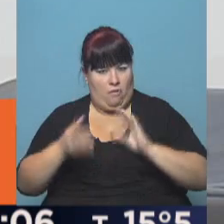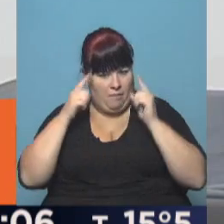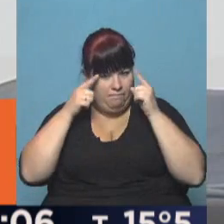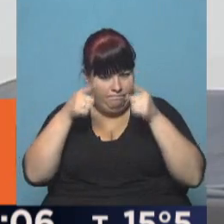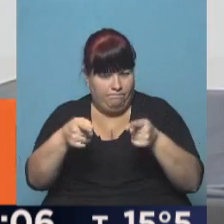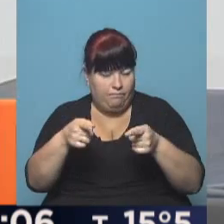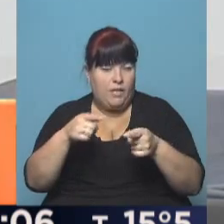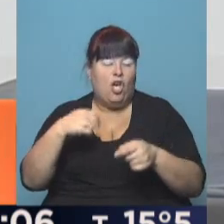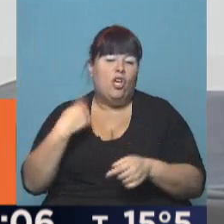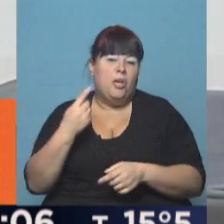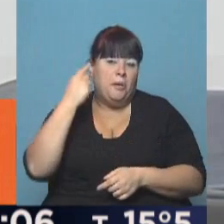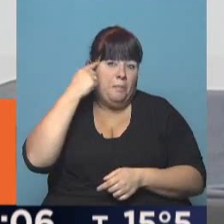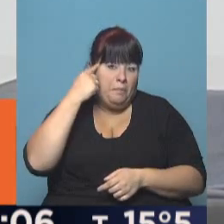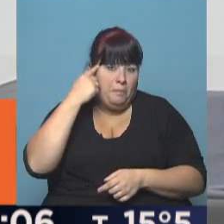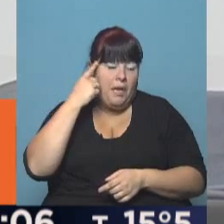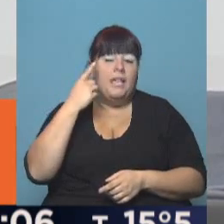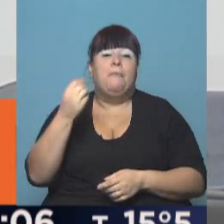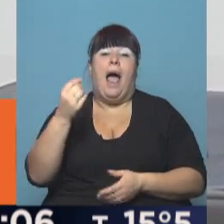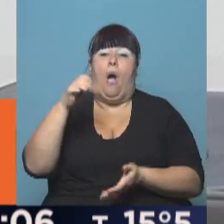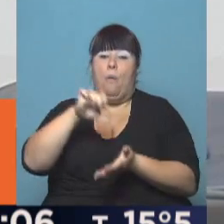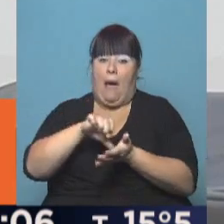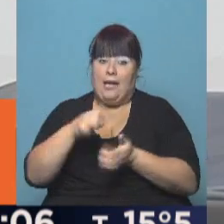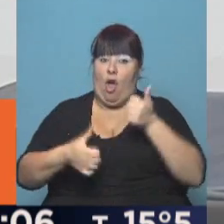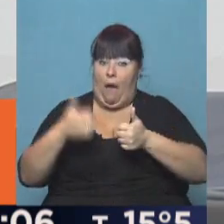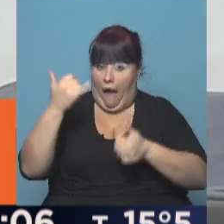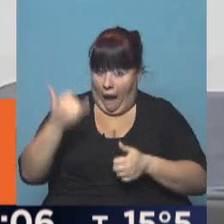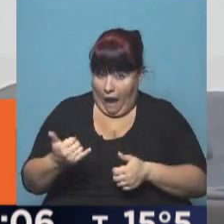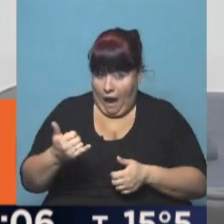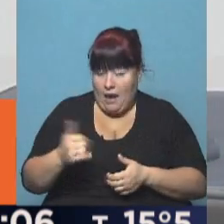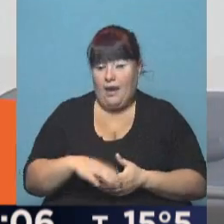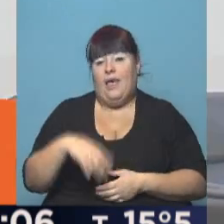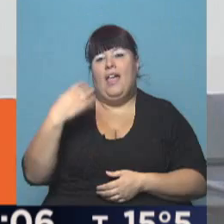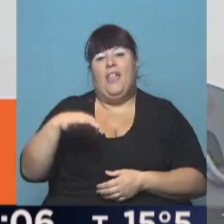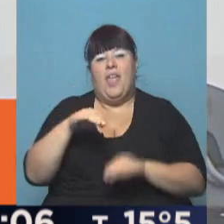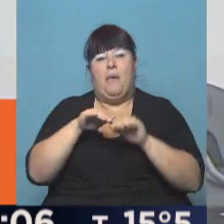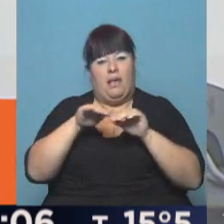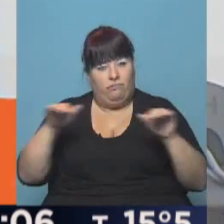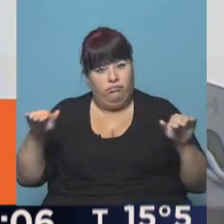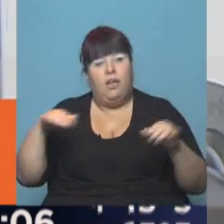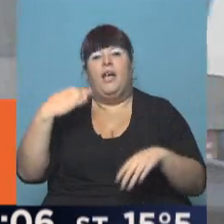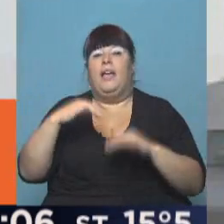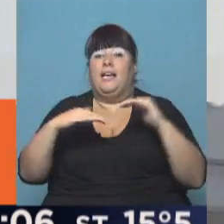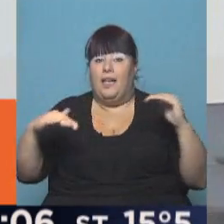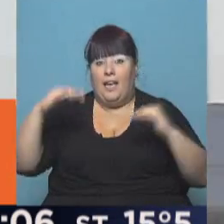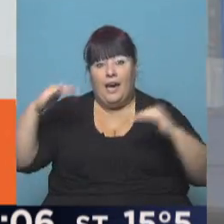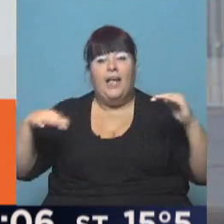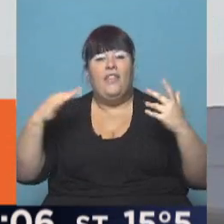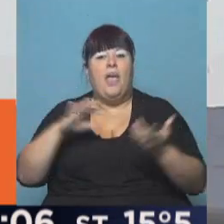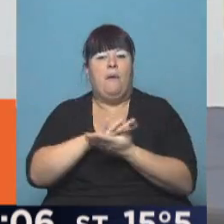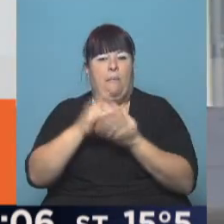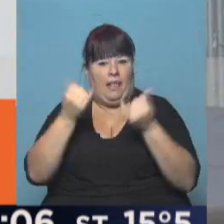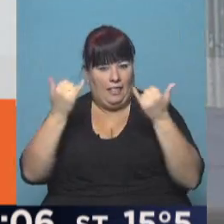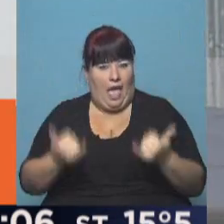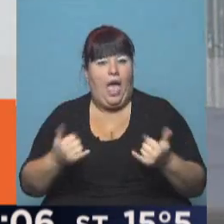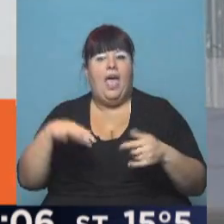objetivos. Nosotros pensamos que para que un país sea competitivo tiene que ser estable, para que sea estable tiene que ser solvente, tiene